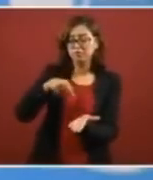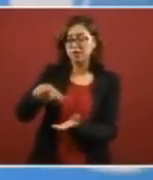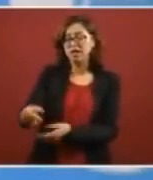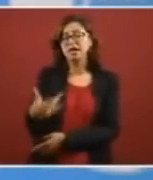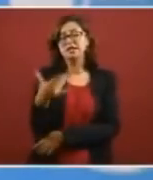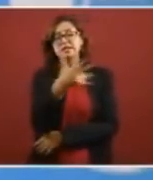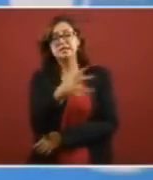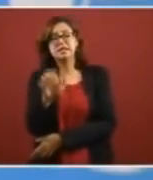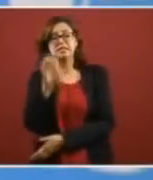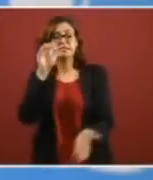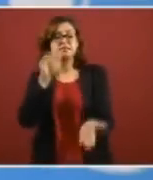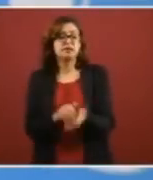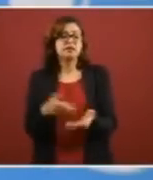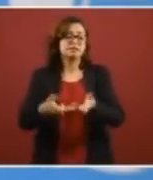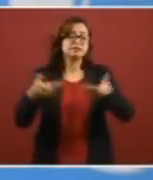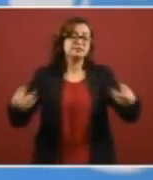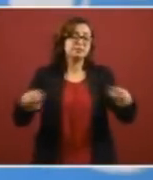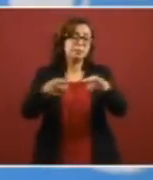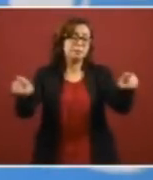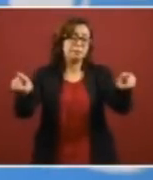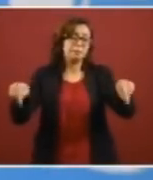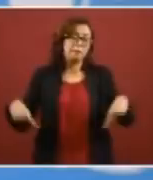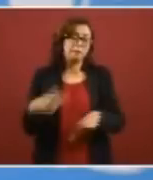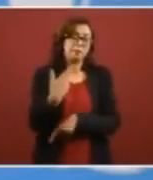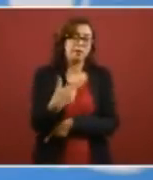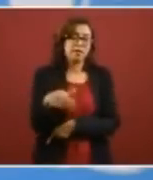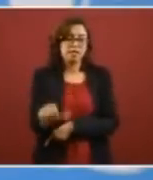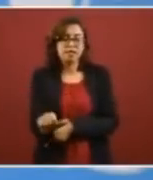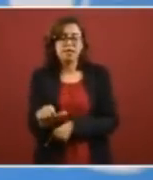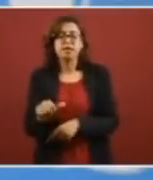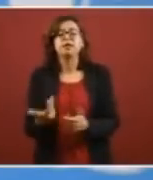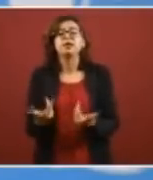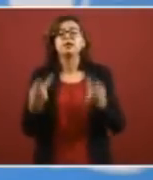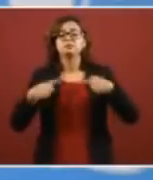500,000 hectáreas y se le está dando trabajo